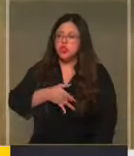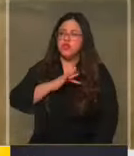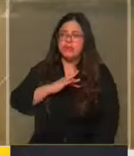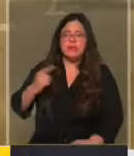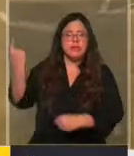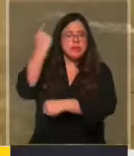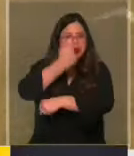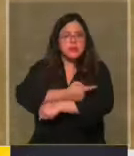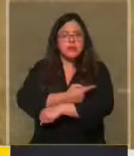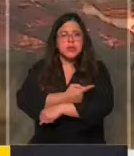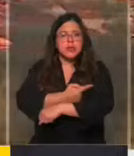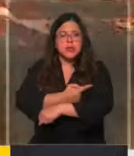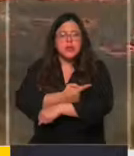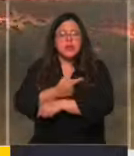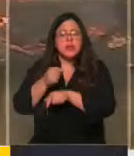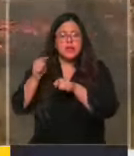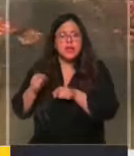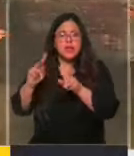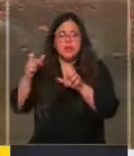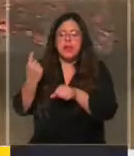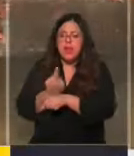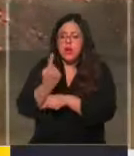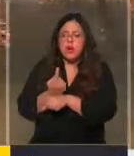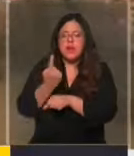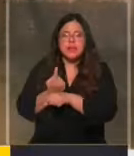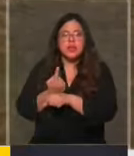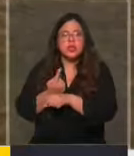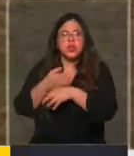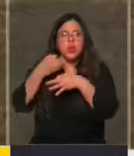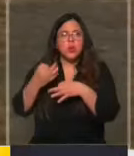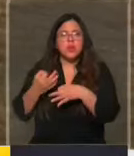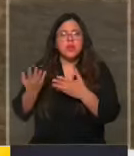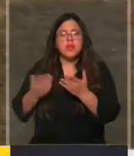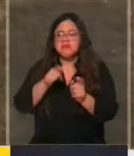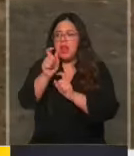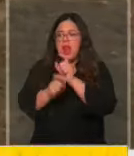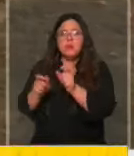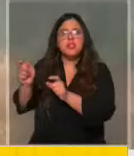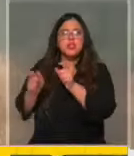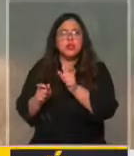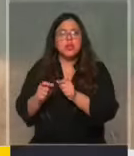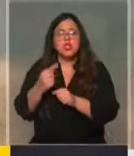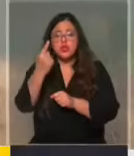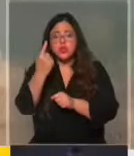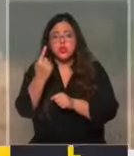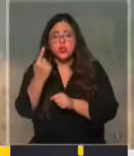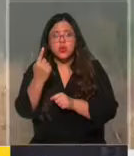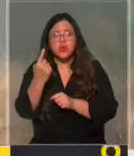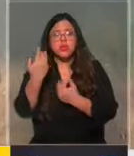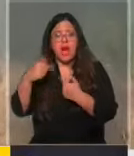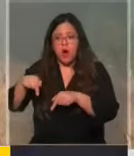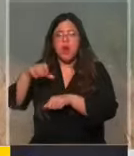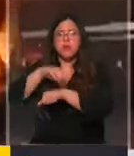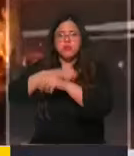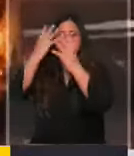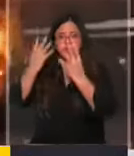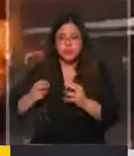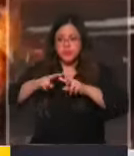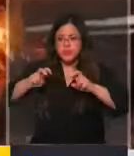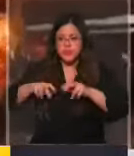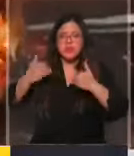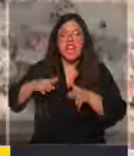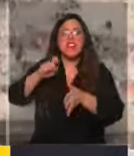que son precisamente Alfonso y Titi, las conversaciones que tenían entre las mismas personas. Uno de ellos incluso ya en prisión preventiva desde mayo,